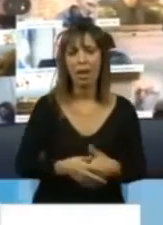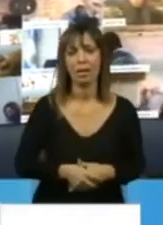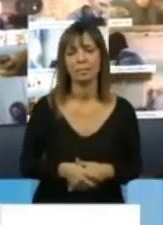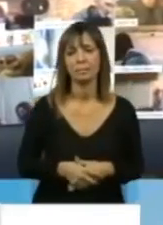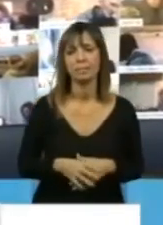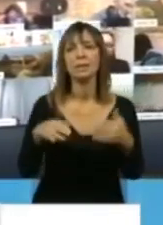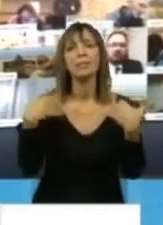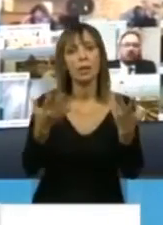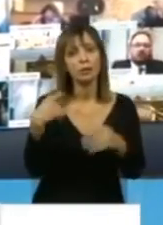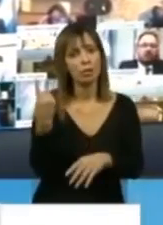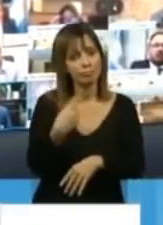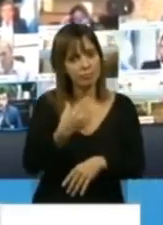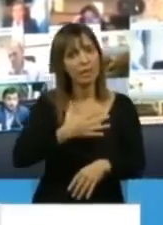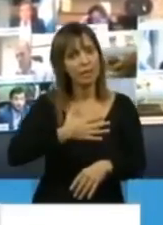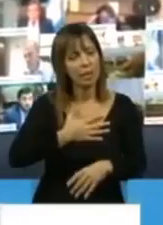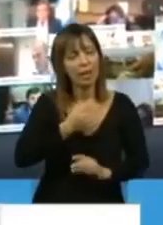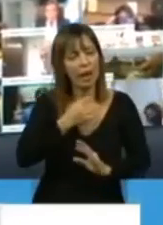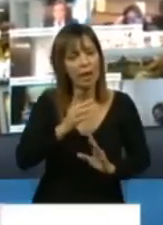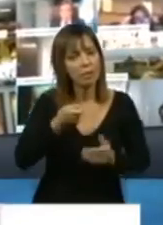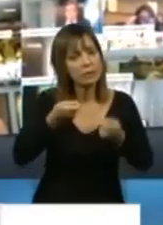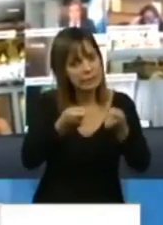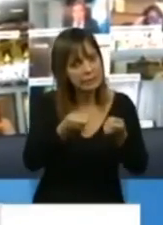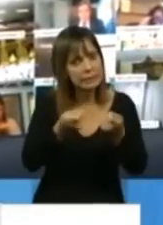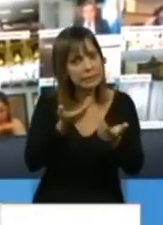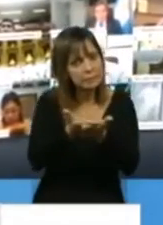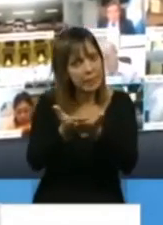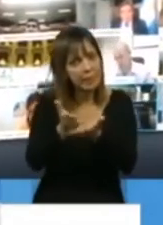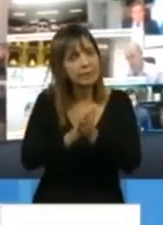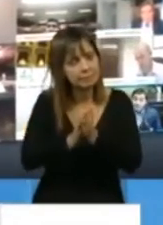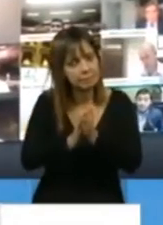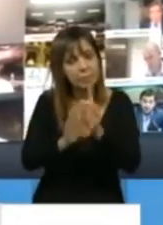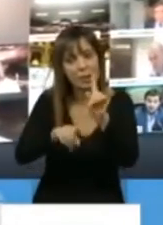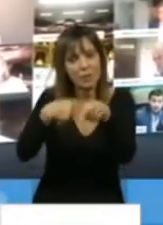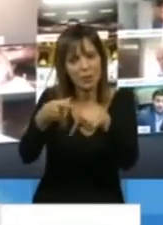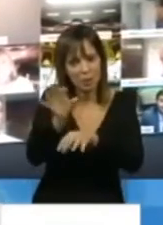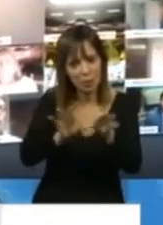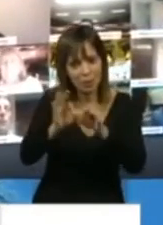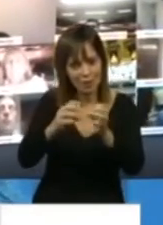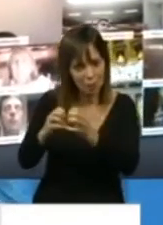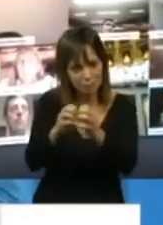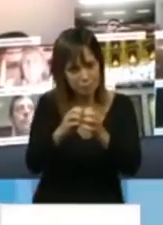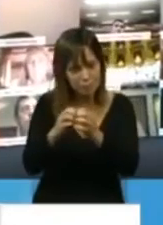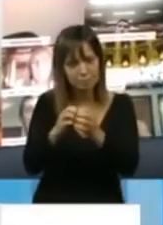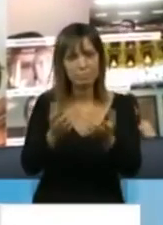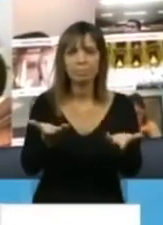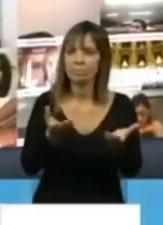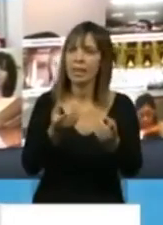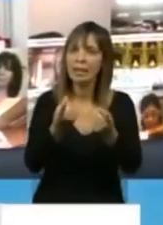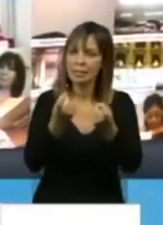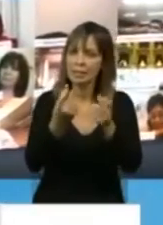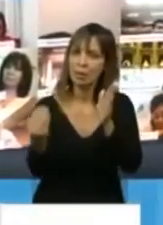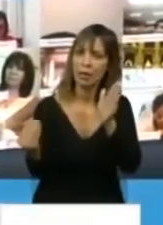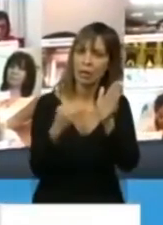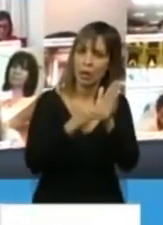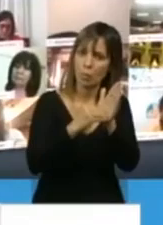queremos presentar a insistir en el próximo tratamiento que también se incorpore